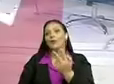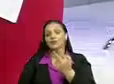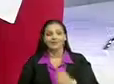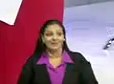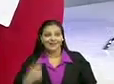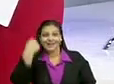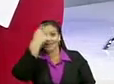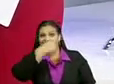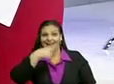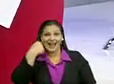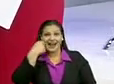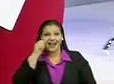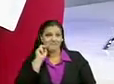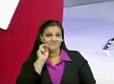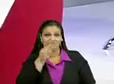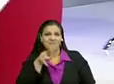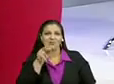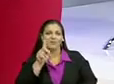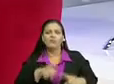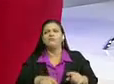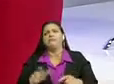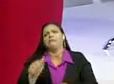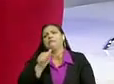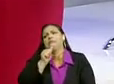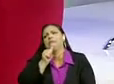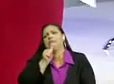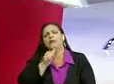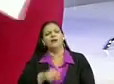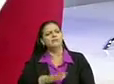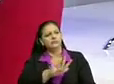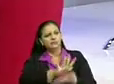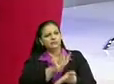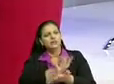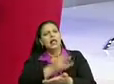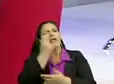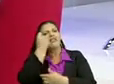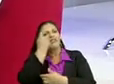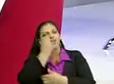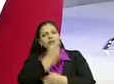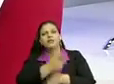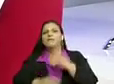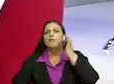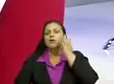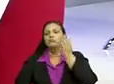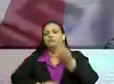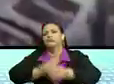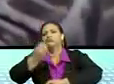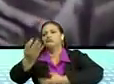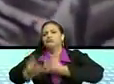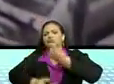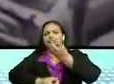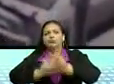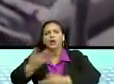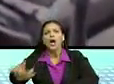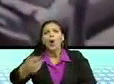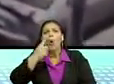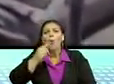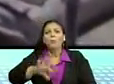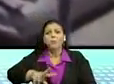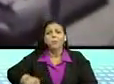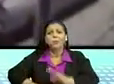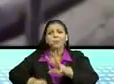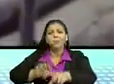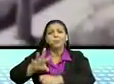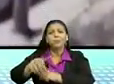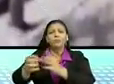persona no quiere mostrar su rostro y le entendemos. Hay temor, preocupación, angustia de que mañana o este